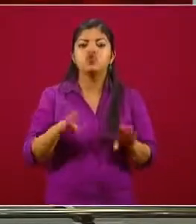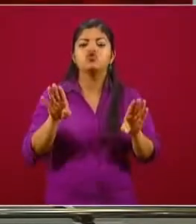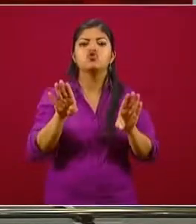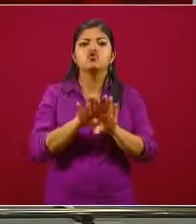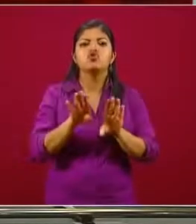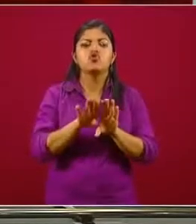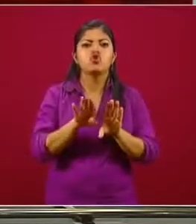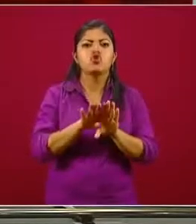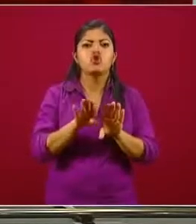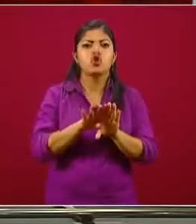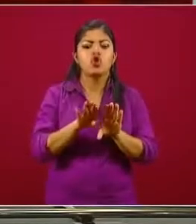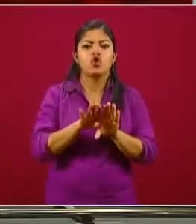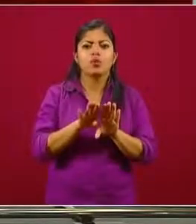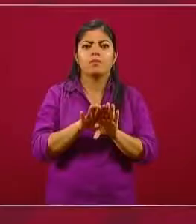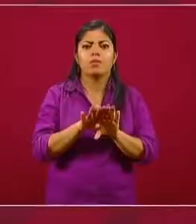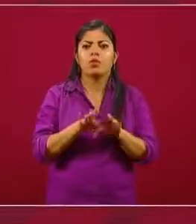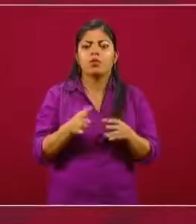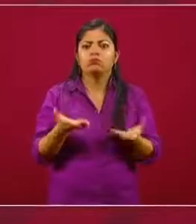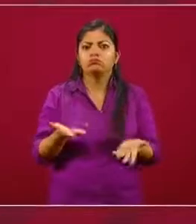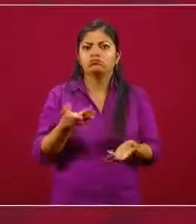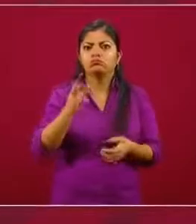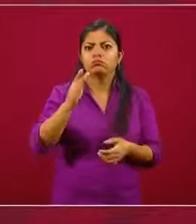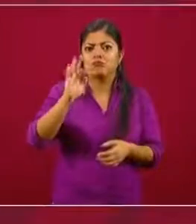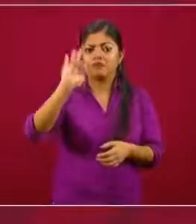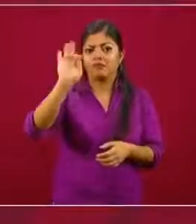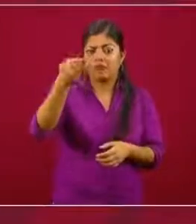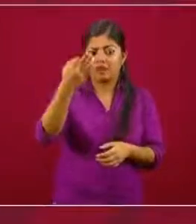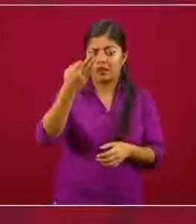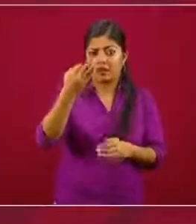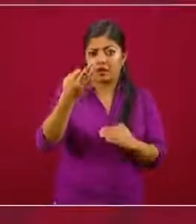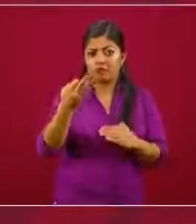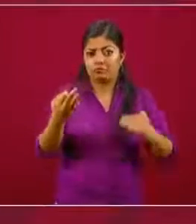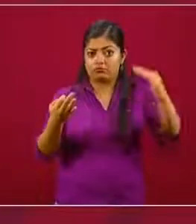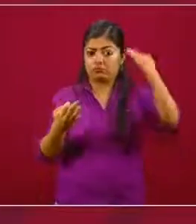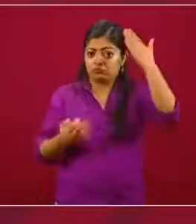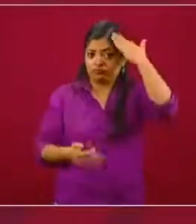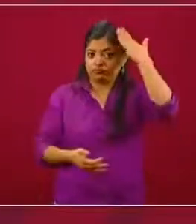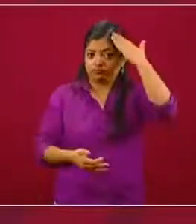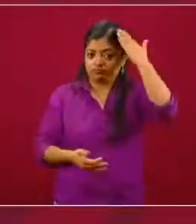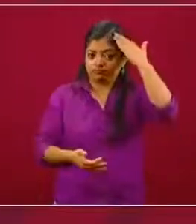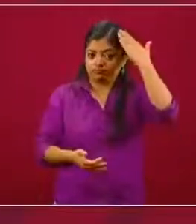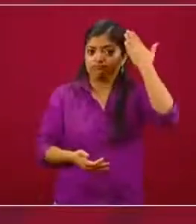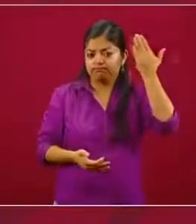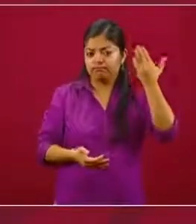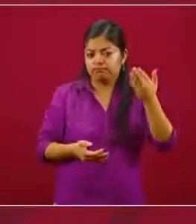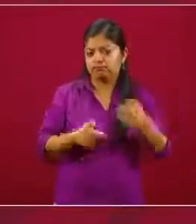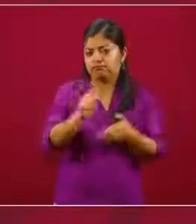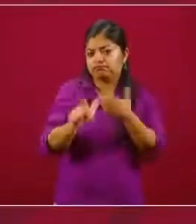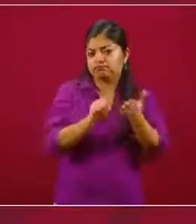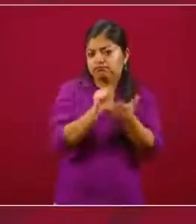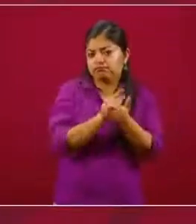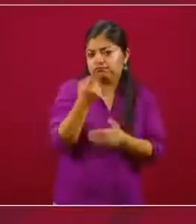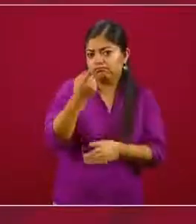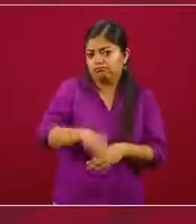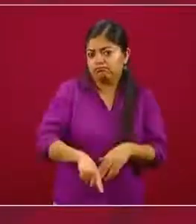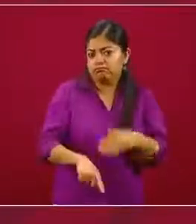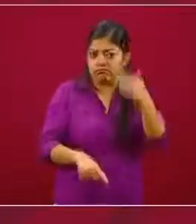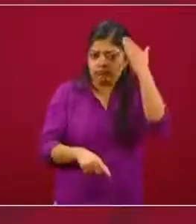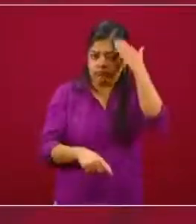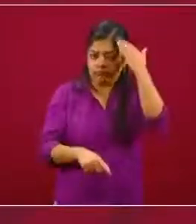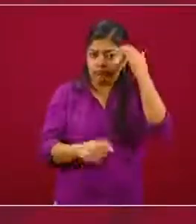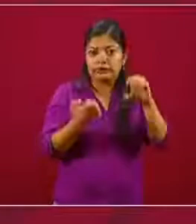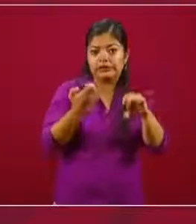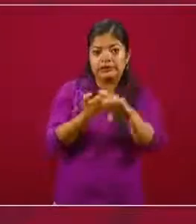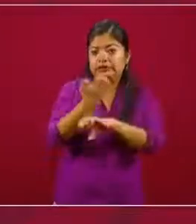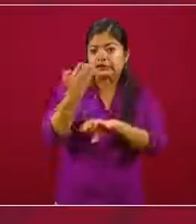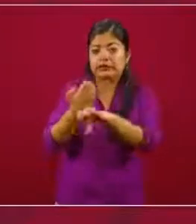Como la disposición federal tiene precedente, es superior en términos jurídicos, los estados no